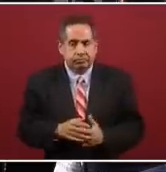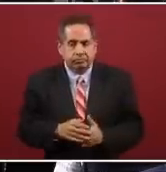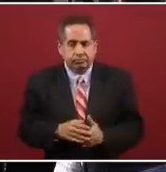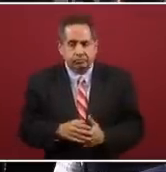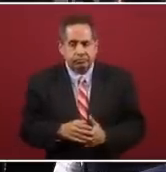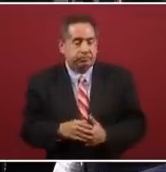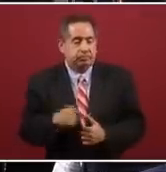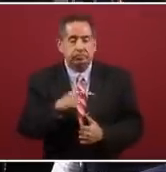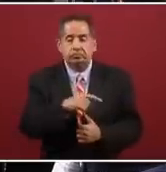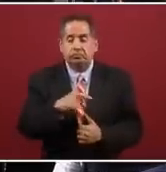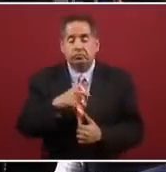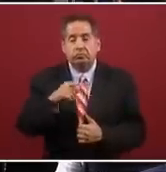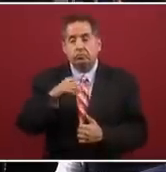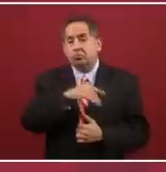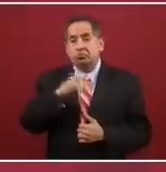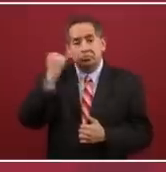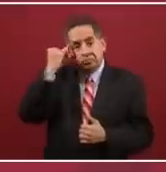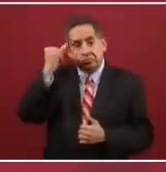se proyecta,